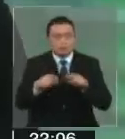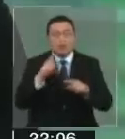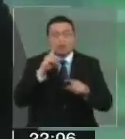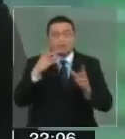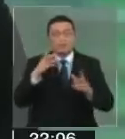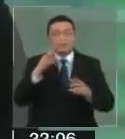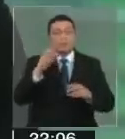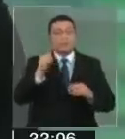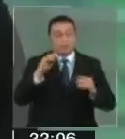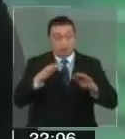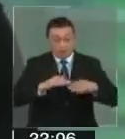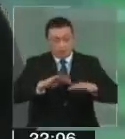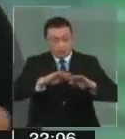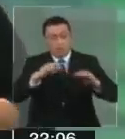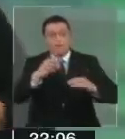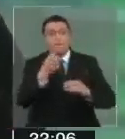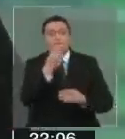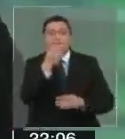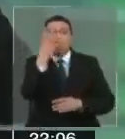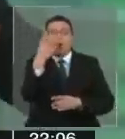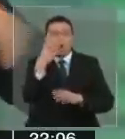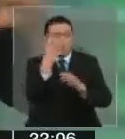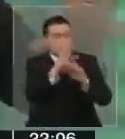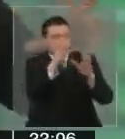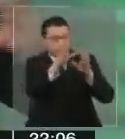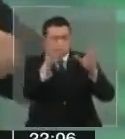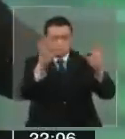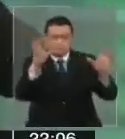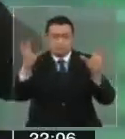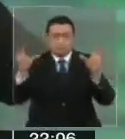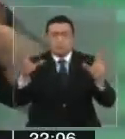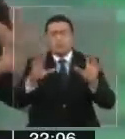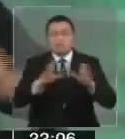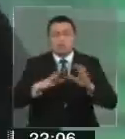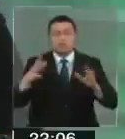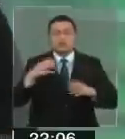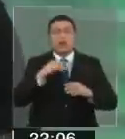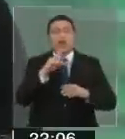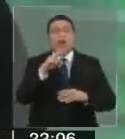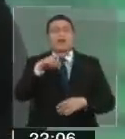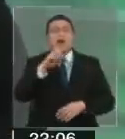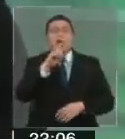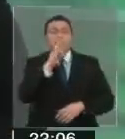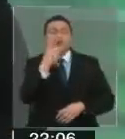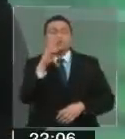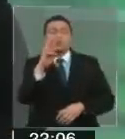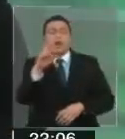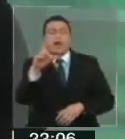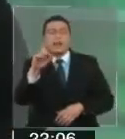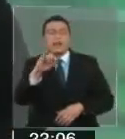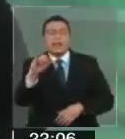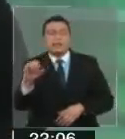altares enormes con flores, me gustaba mucho la naturaleza,